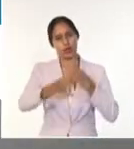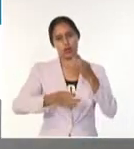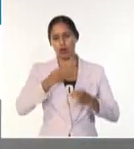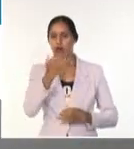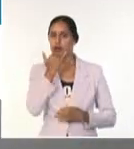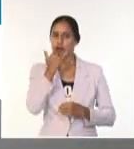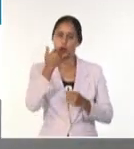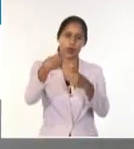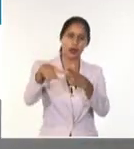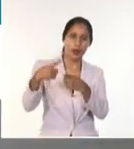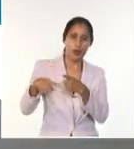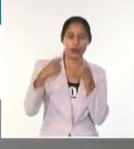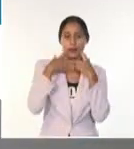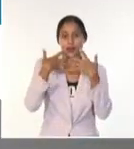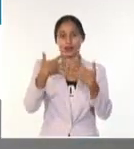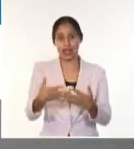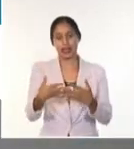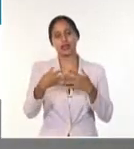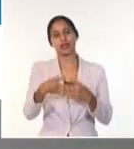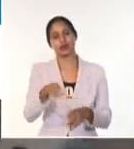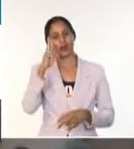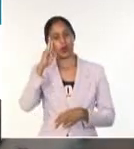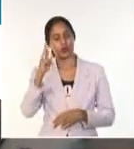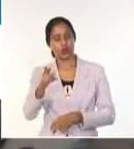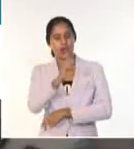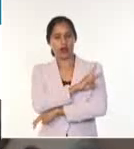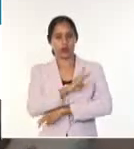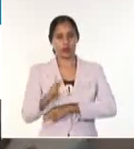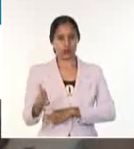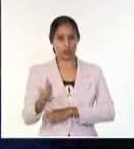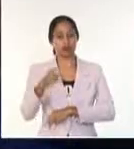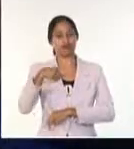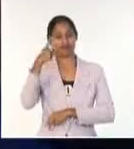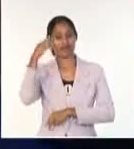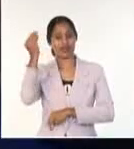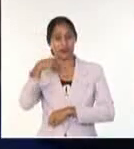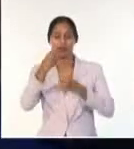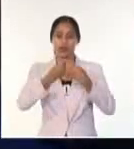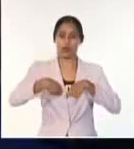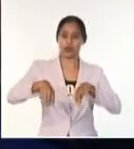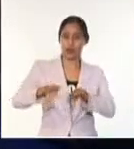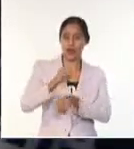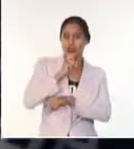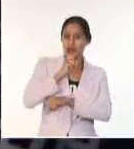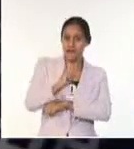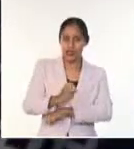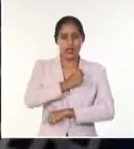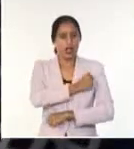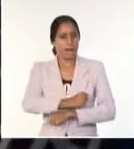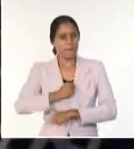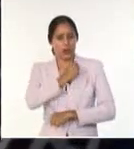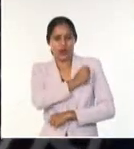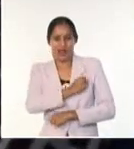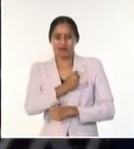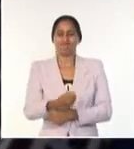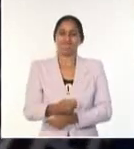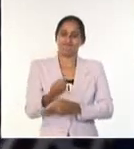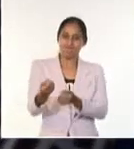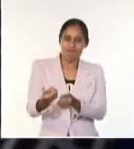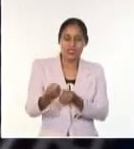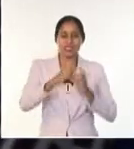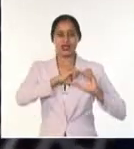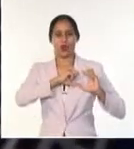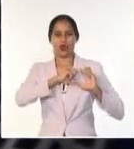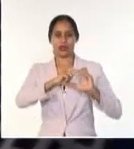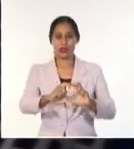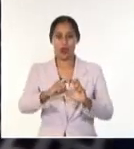nacionalidad, no perder la revolución y adecuarse a los tiempos. Hace falta ser intrépido y enamorarse de la obra, vivir y pensar todo el